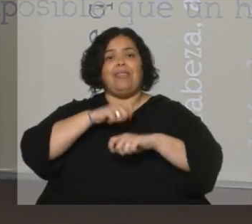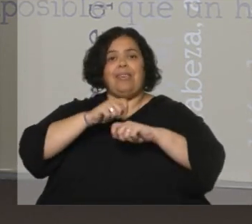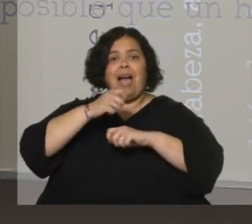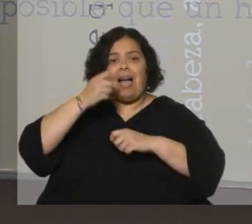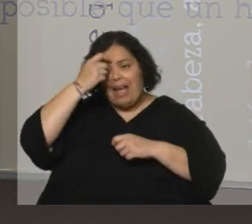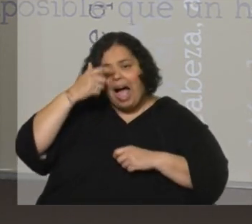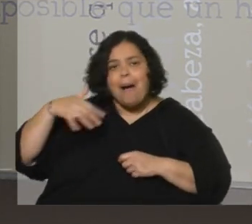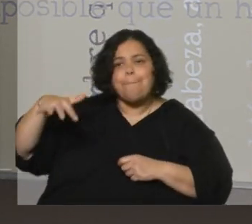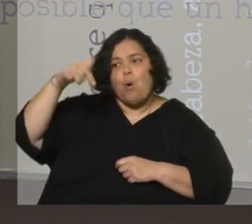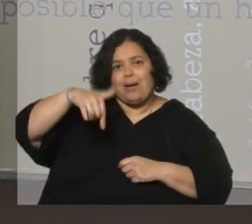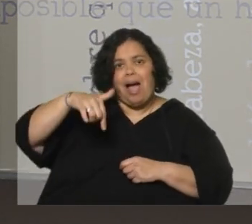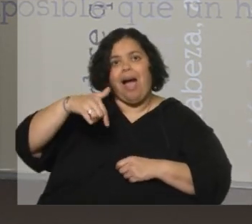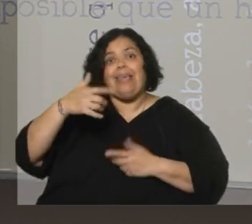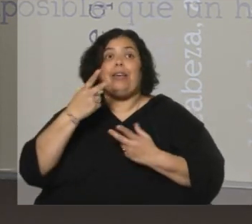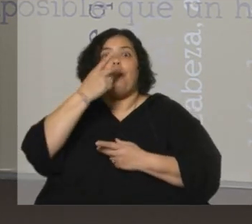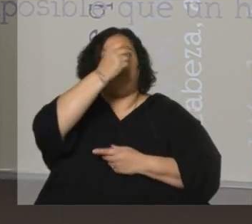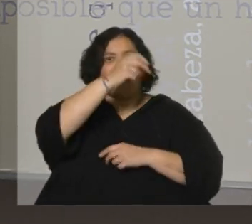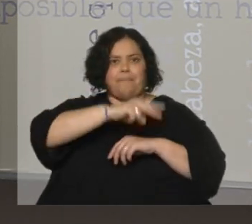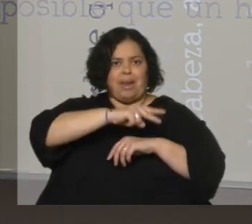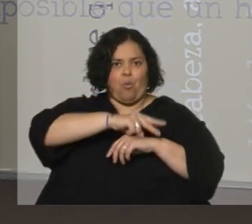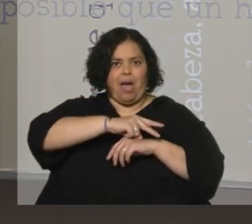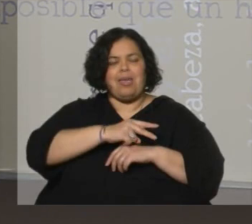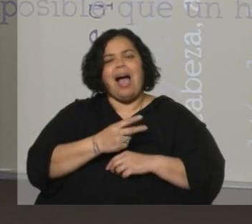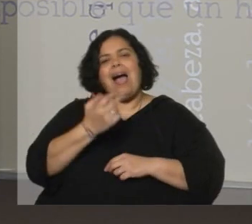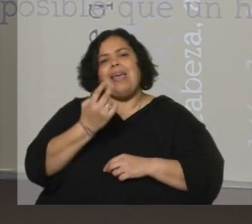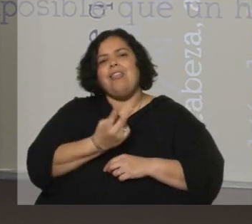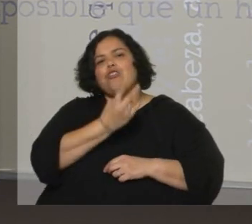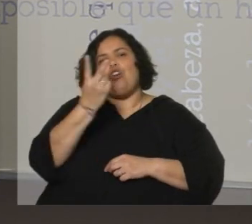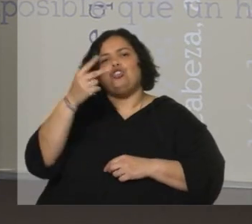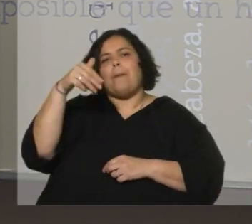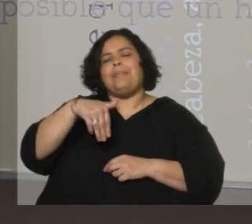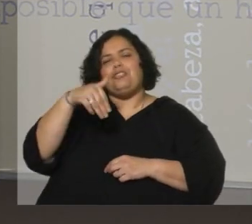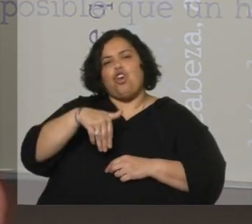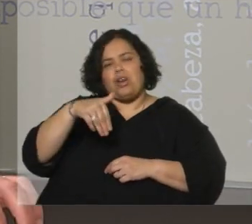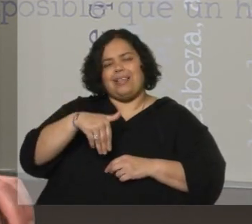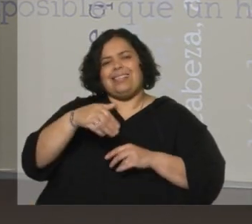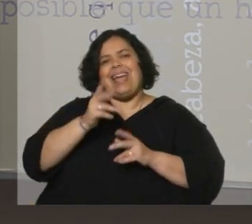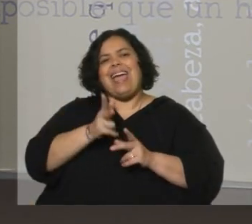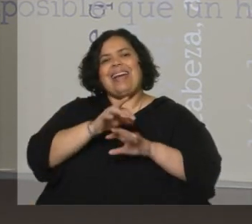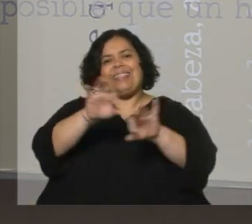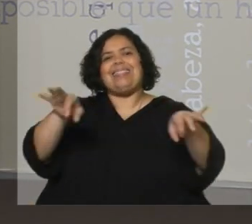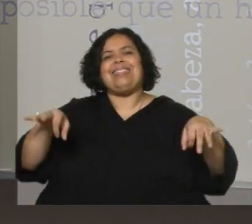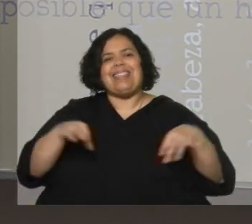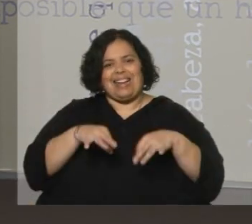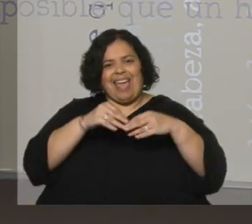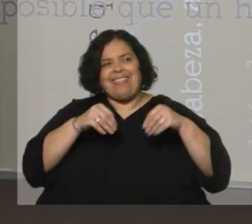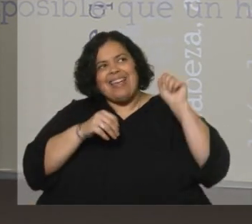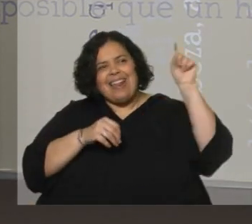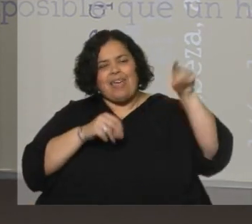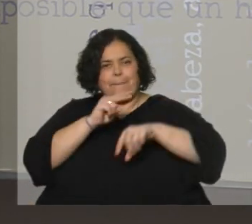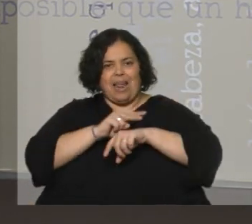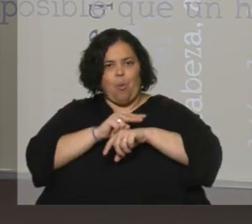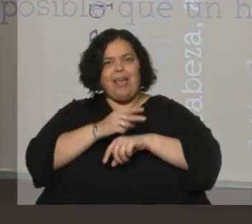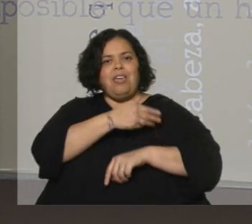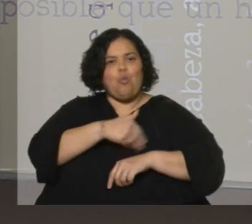Paraguay ha habido creo que hay más de 2 millones de hectáreas de de de de tierra paraguaya en manos de de de uruguayos Así que ha habido una